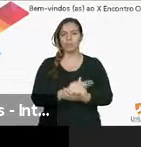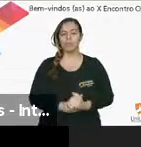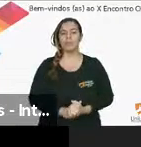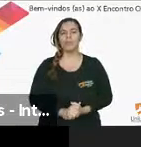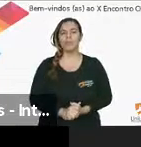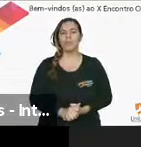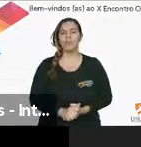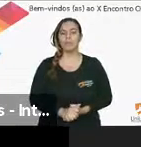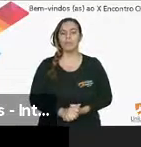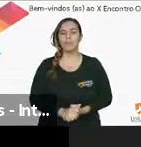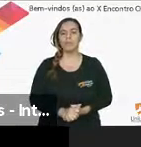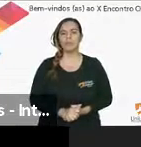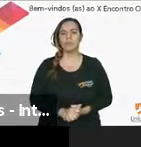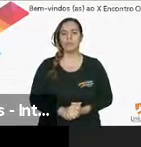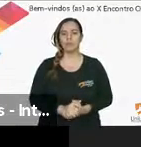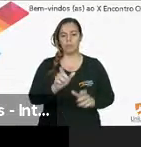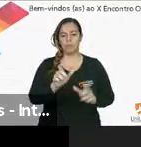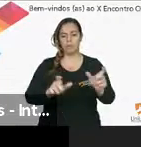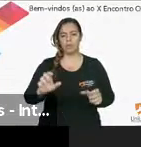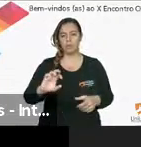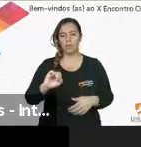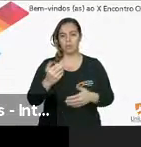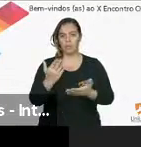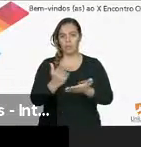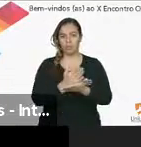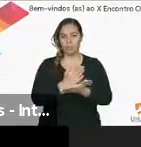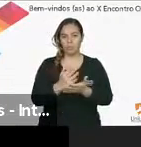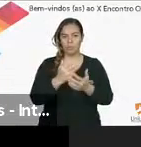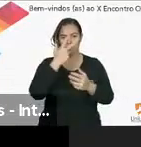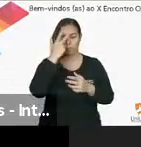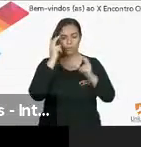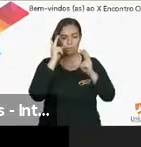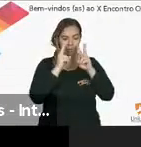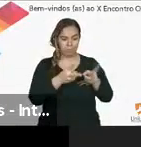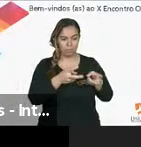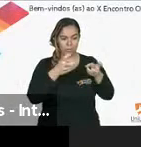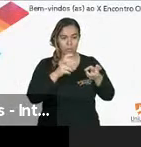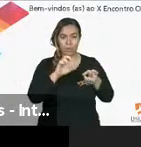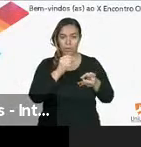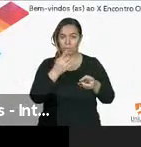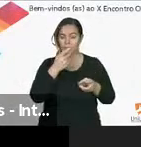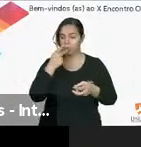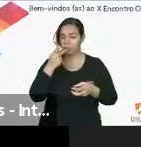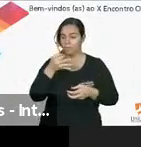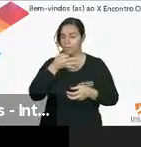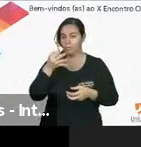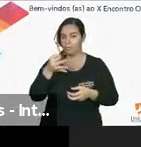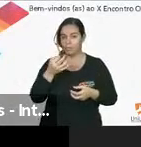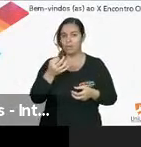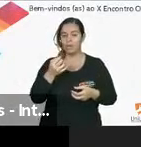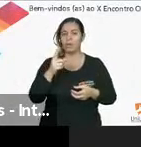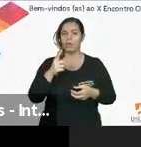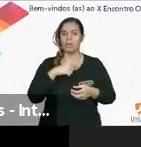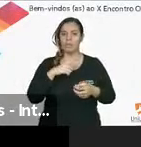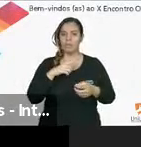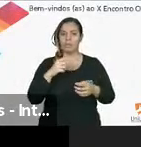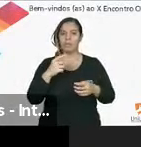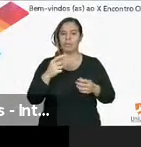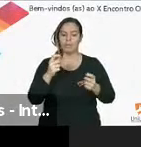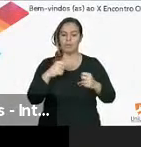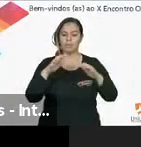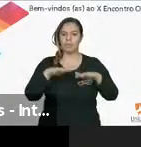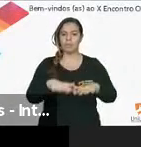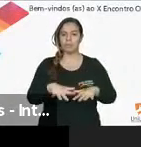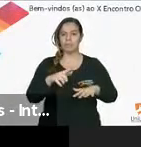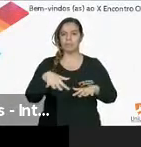de alguien o algunos o algún observador u otra o alguna entidad que está en el entorno y califica ese